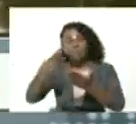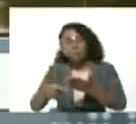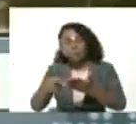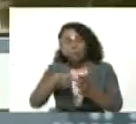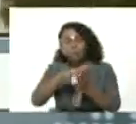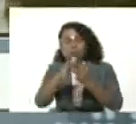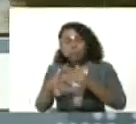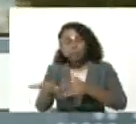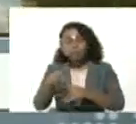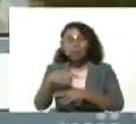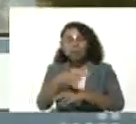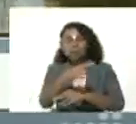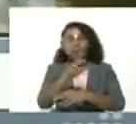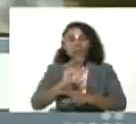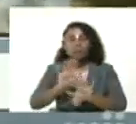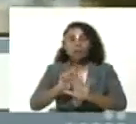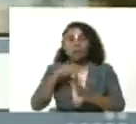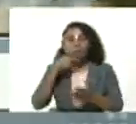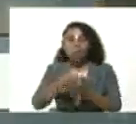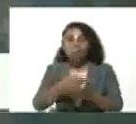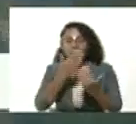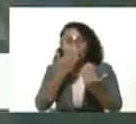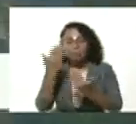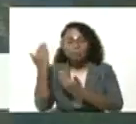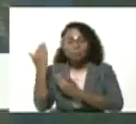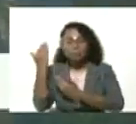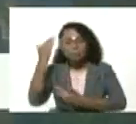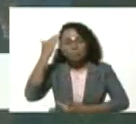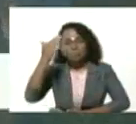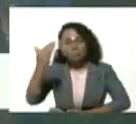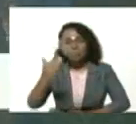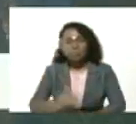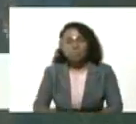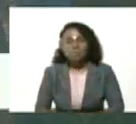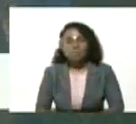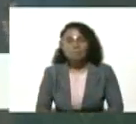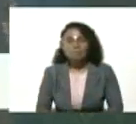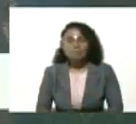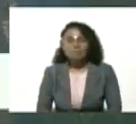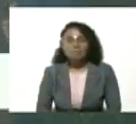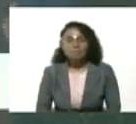ríos que ya nombré. Adelante, mi comandante, en jefe.